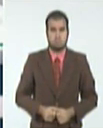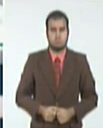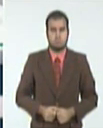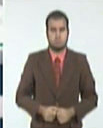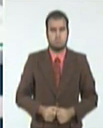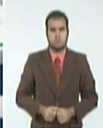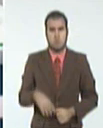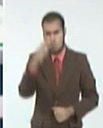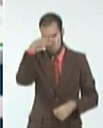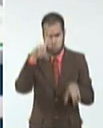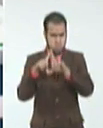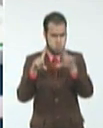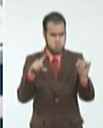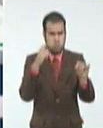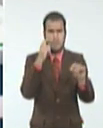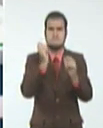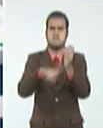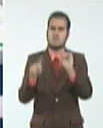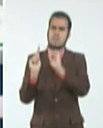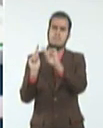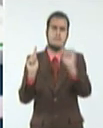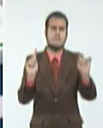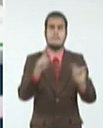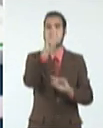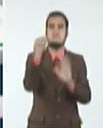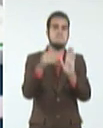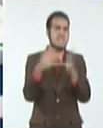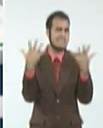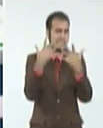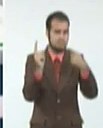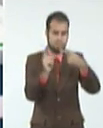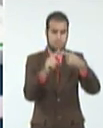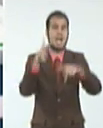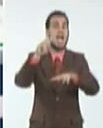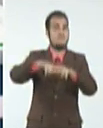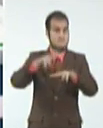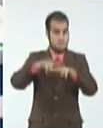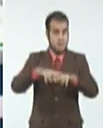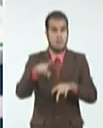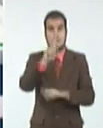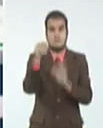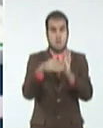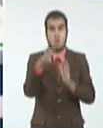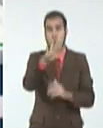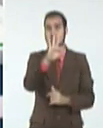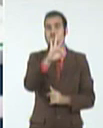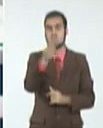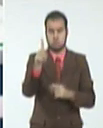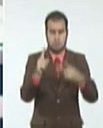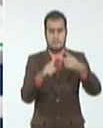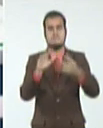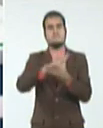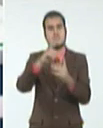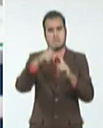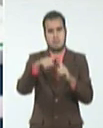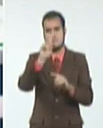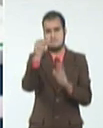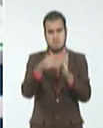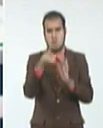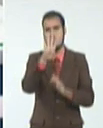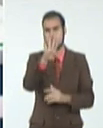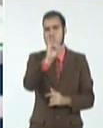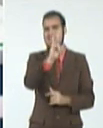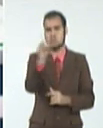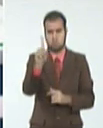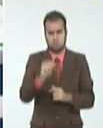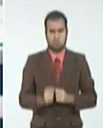por encima de 1.000 casos están La Habana con 1.481, Matanzas con 1.461